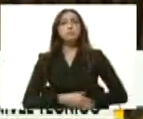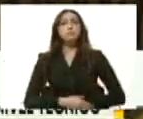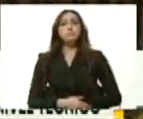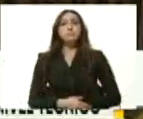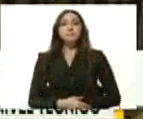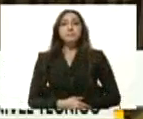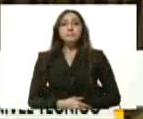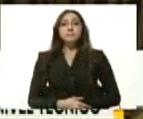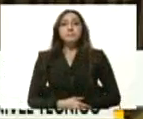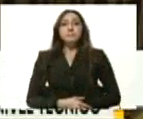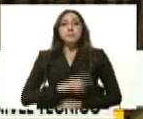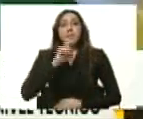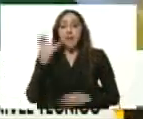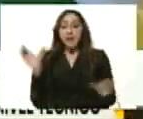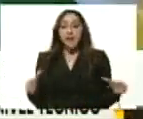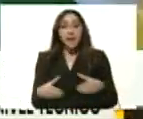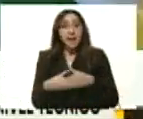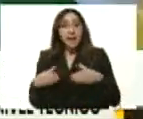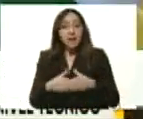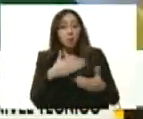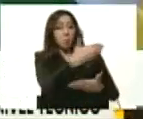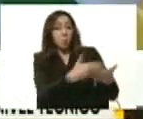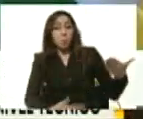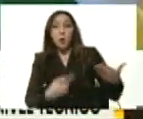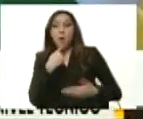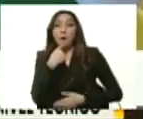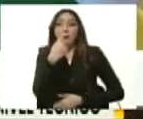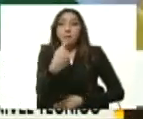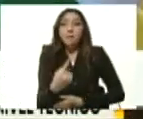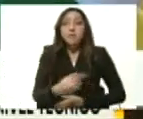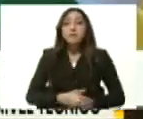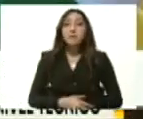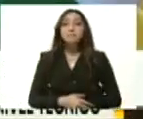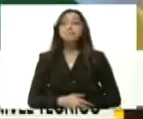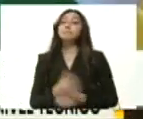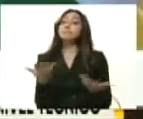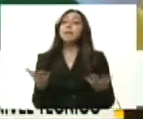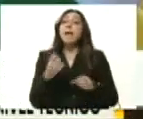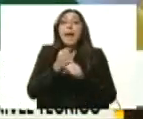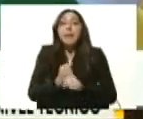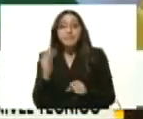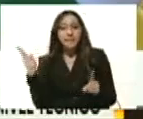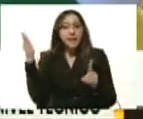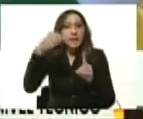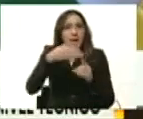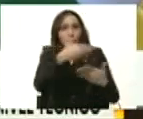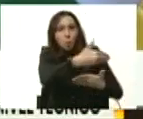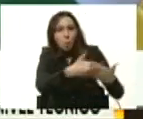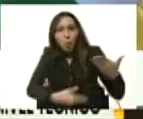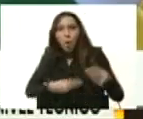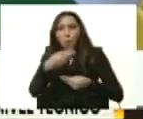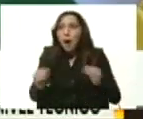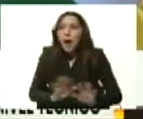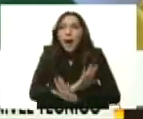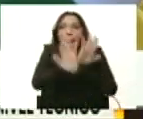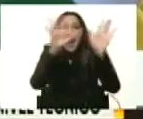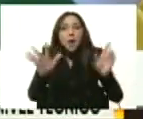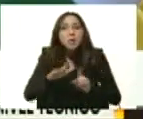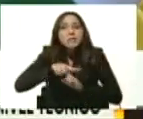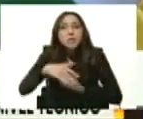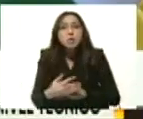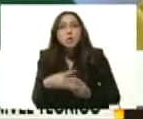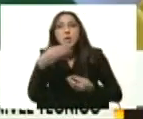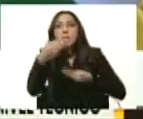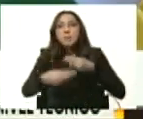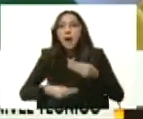El GIEI, como señala el documento, espera que este informe contribuya al esclarecimiento de los hechos y